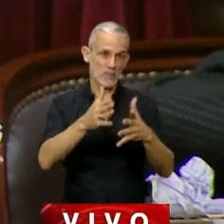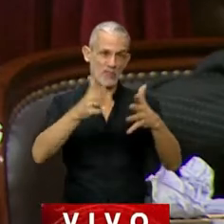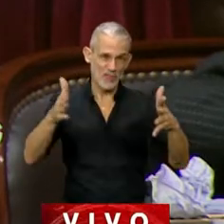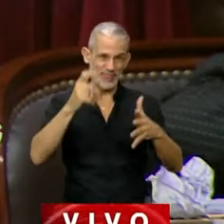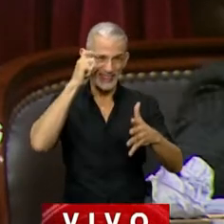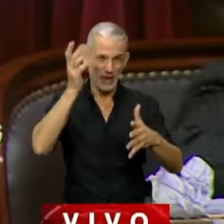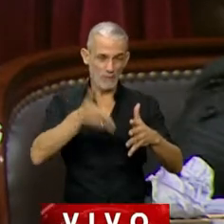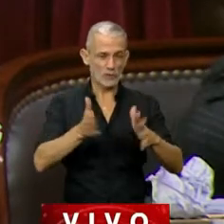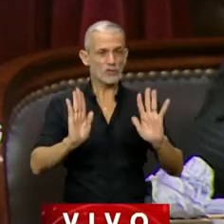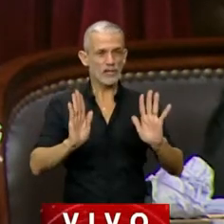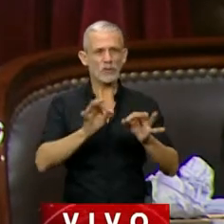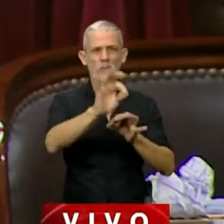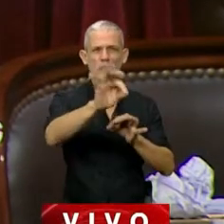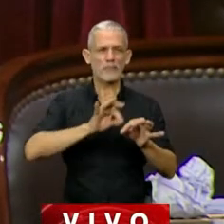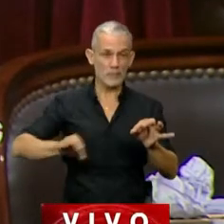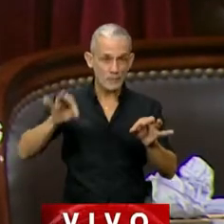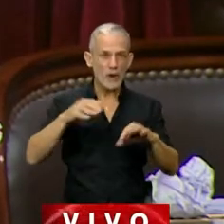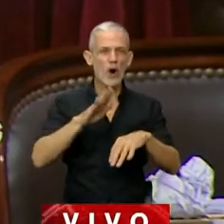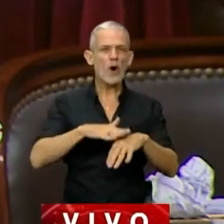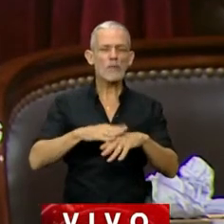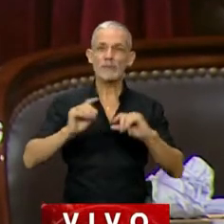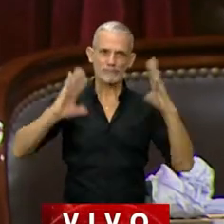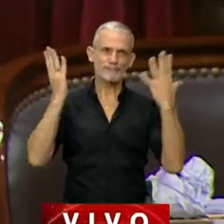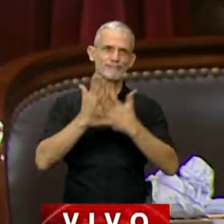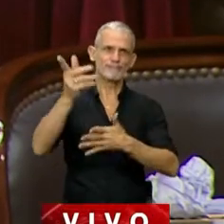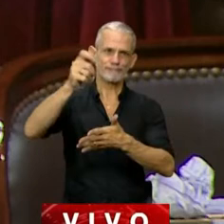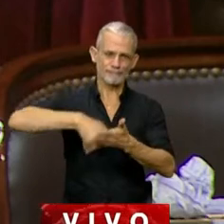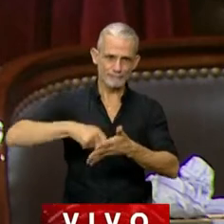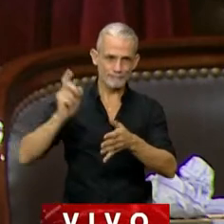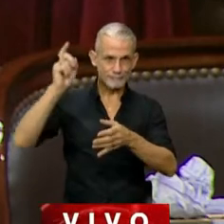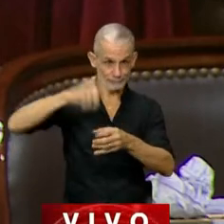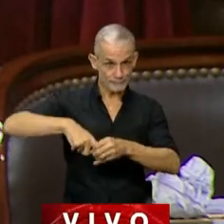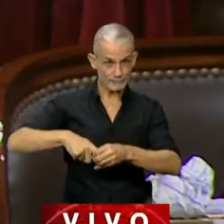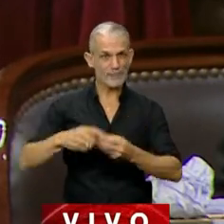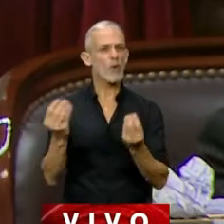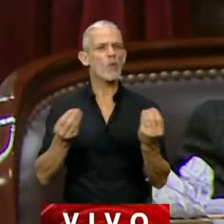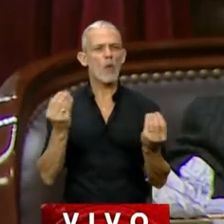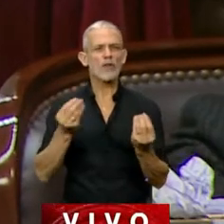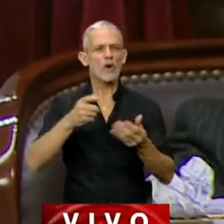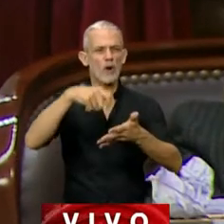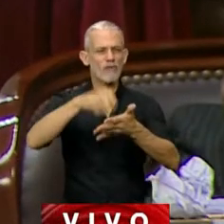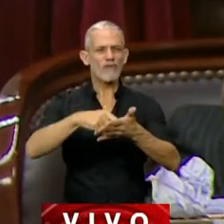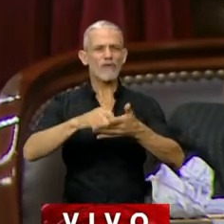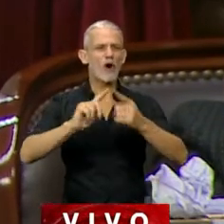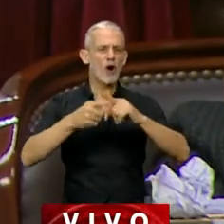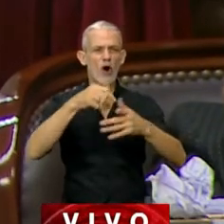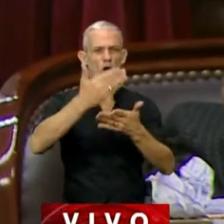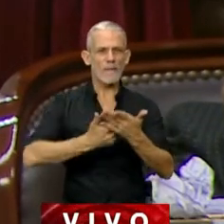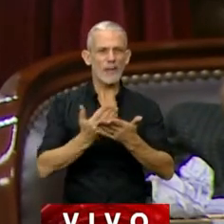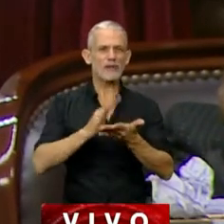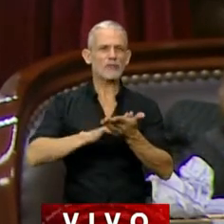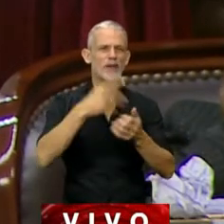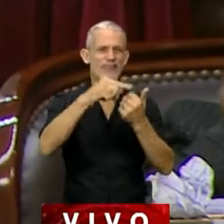un 10%, en base justamente a un compromiso internacional que adhirió cuando se suscribe el convenio sobre la